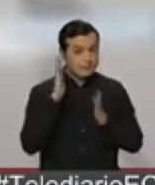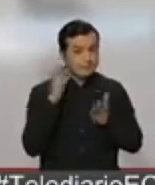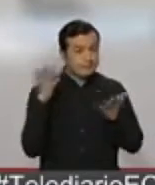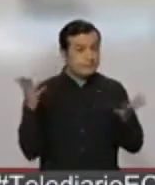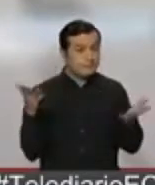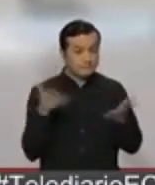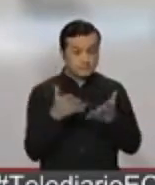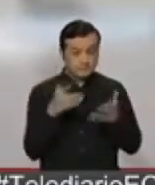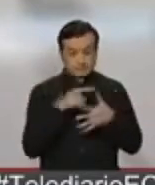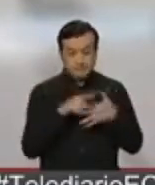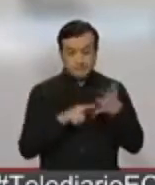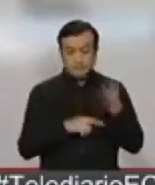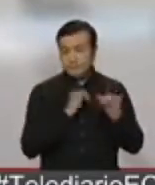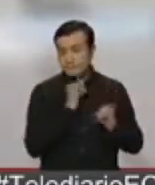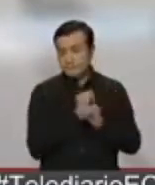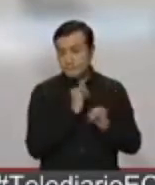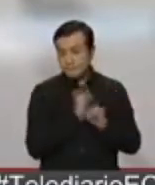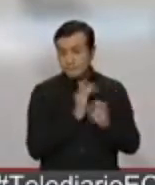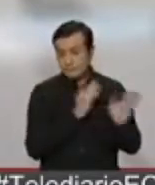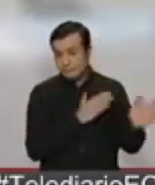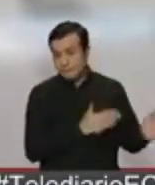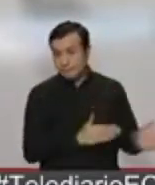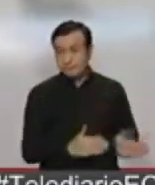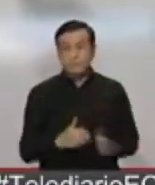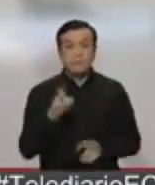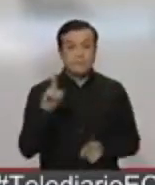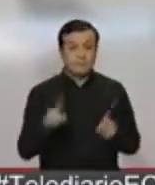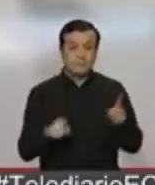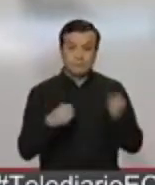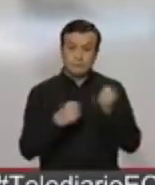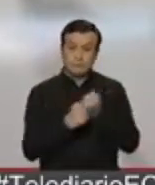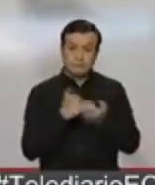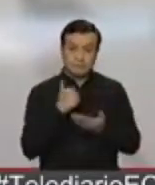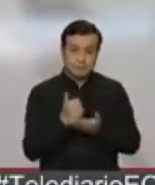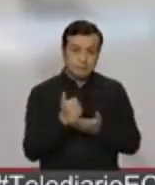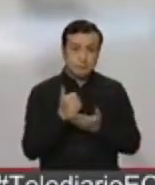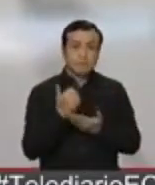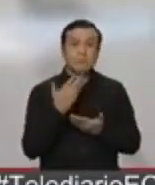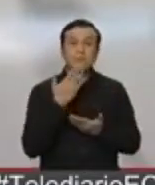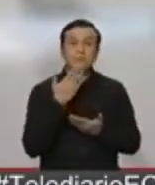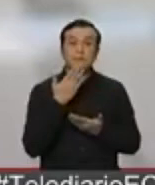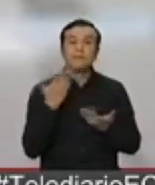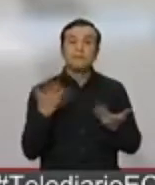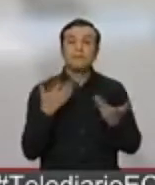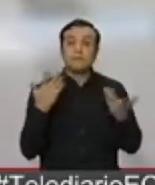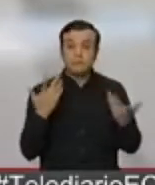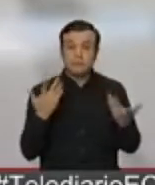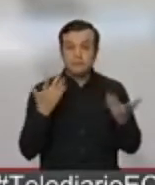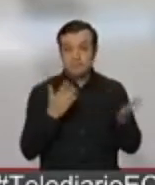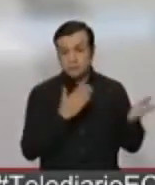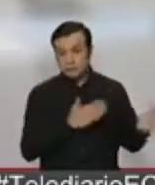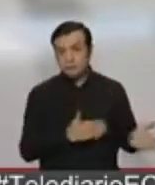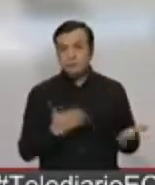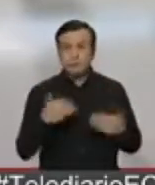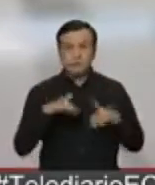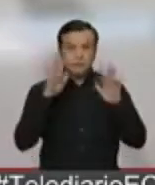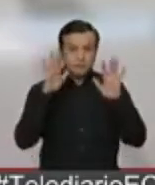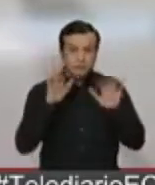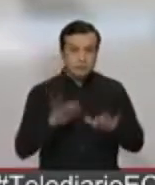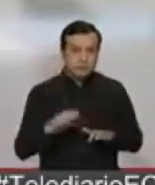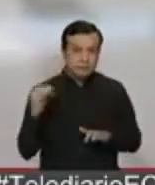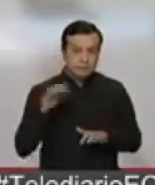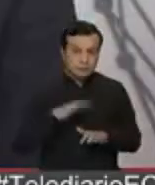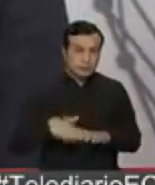través de las diferentes instituciones que se han visto beneficiadas del diseño de la política pública de que desarrollamos en la secretaría de